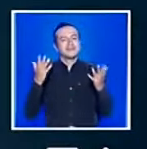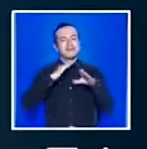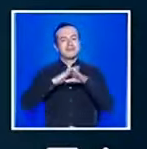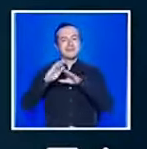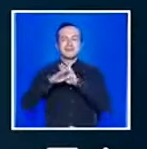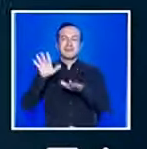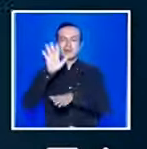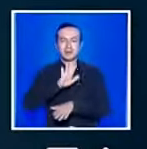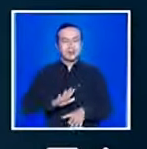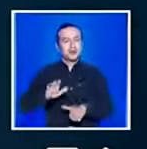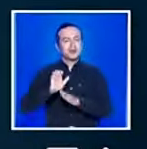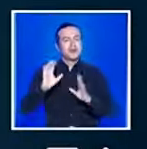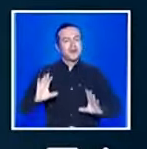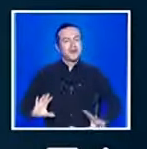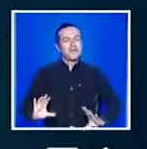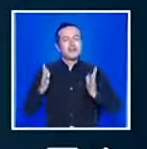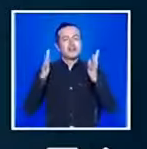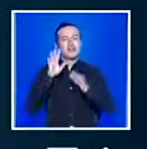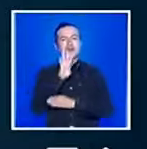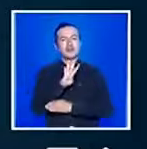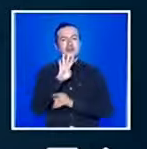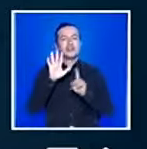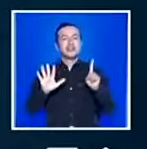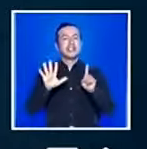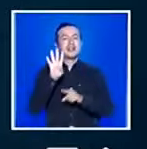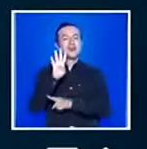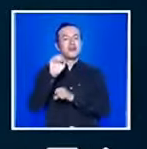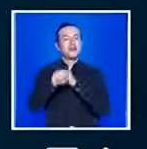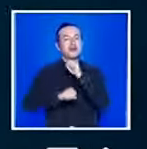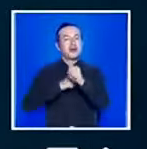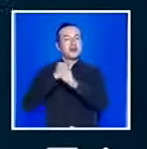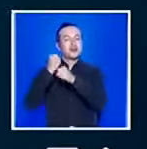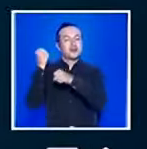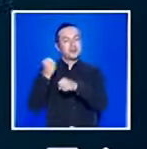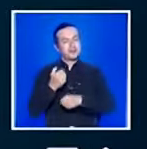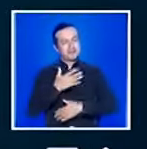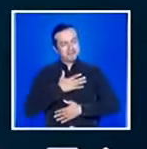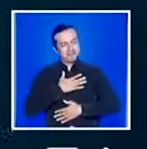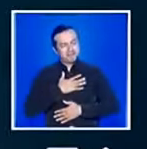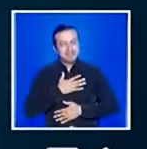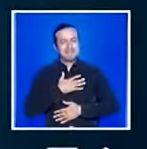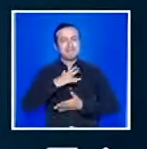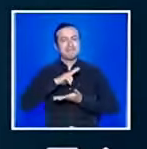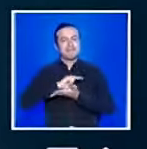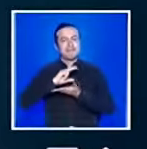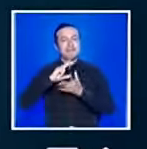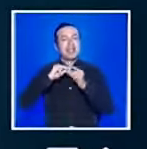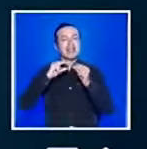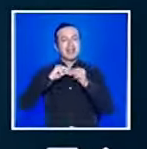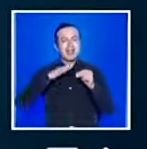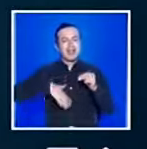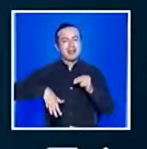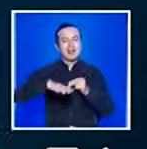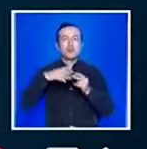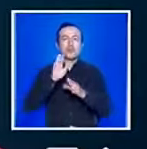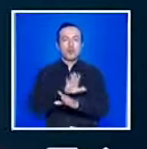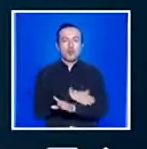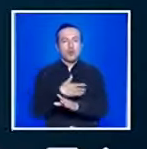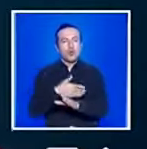el Ecuador a festejar los 464 años de fundación de mi querido Cantón Tena. Aquí van a poder disfrutar de música en vivo,